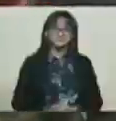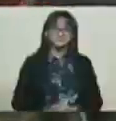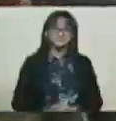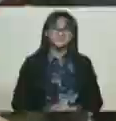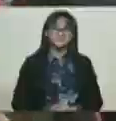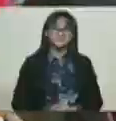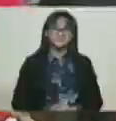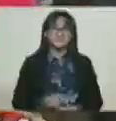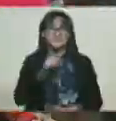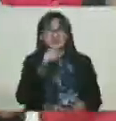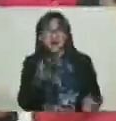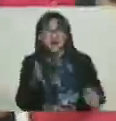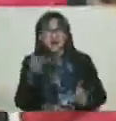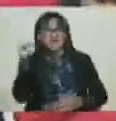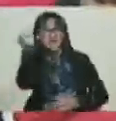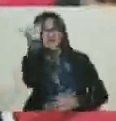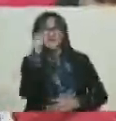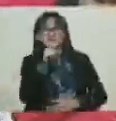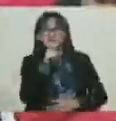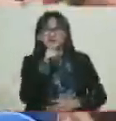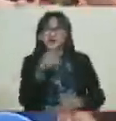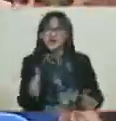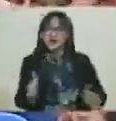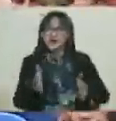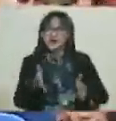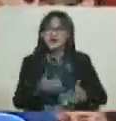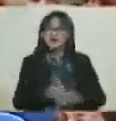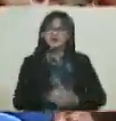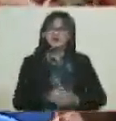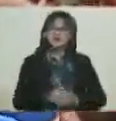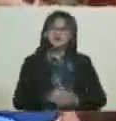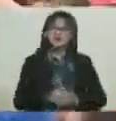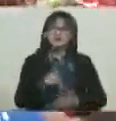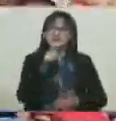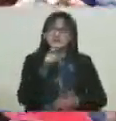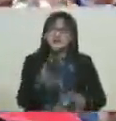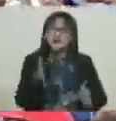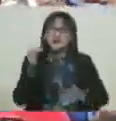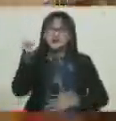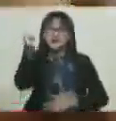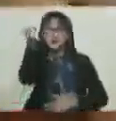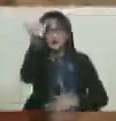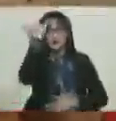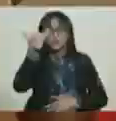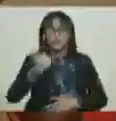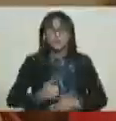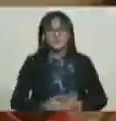quién gana en yaracuy quién está mejor aquí